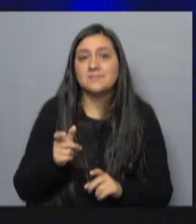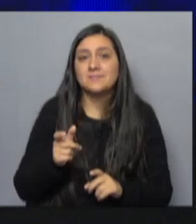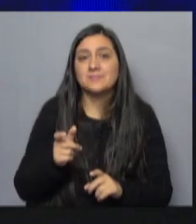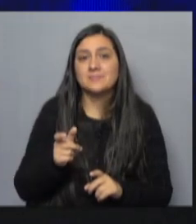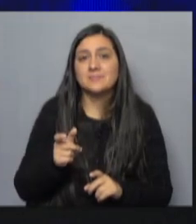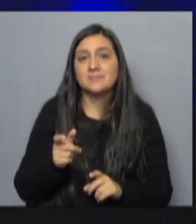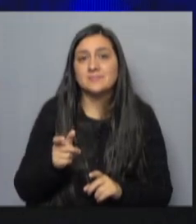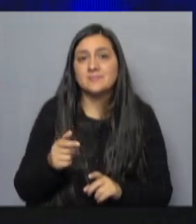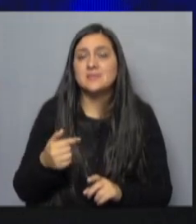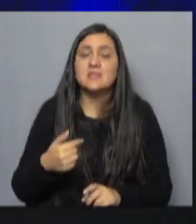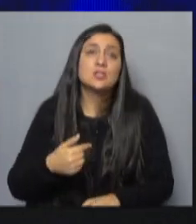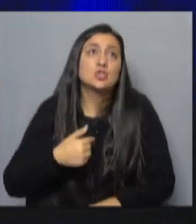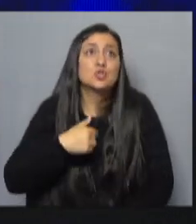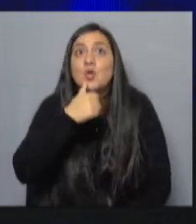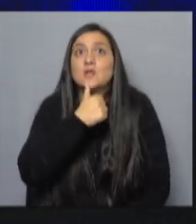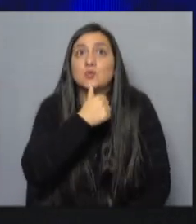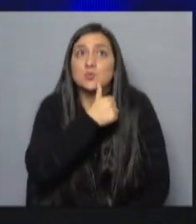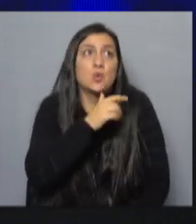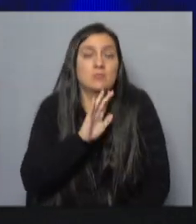que vaya a ser la solución, pero